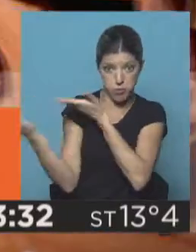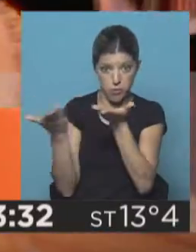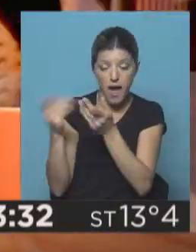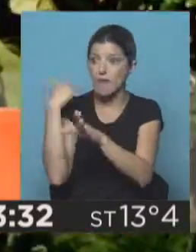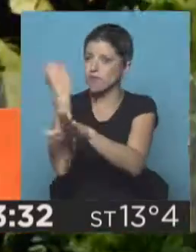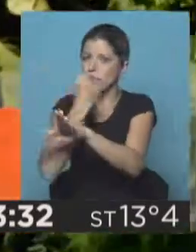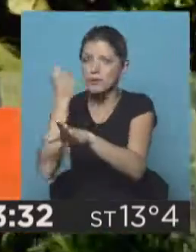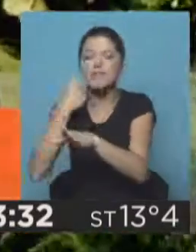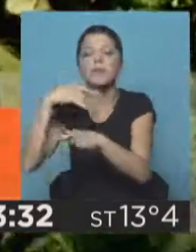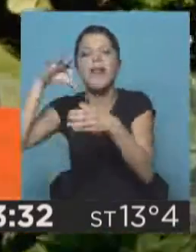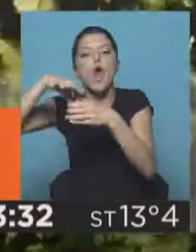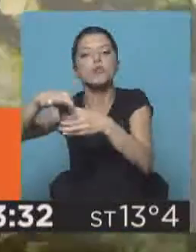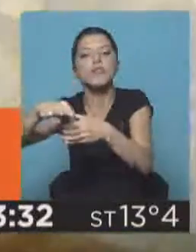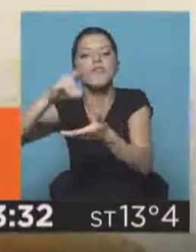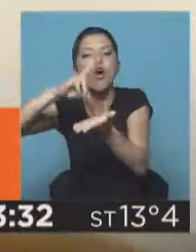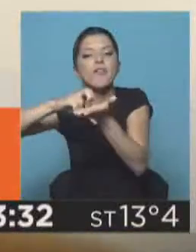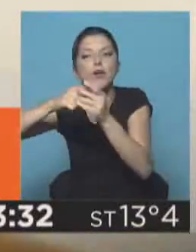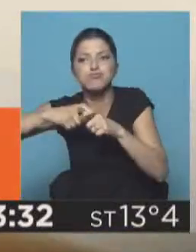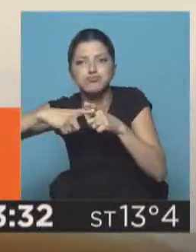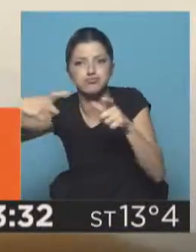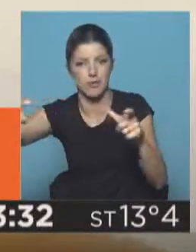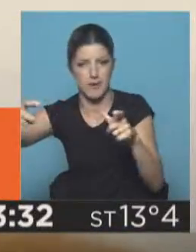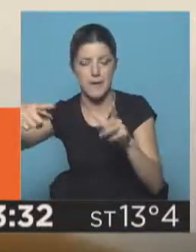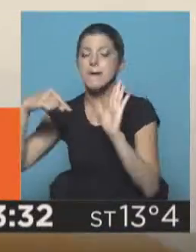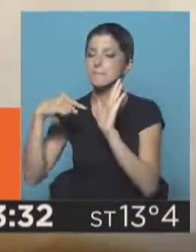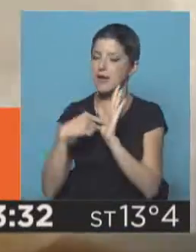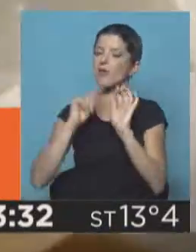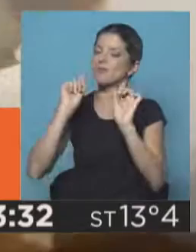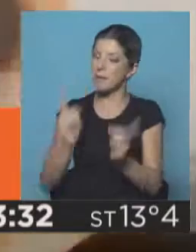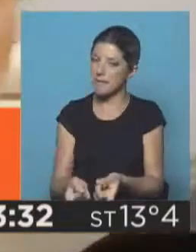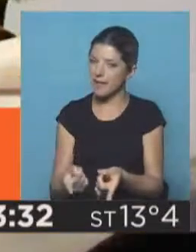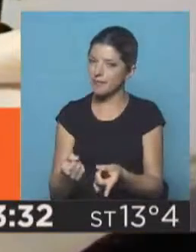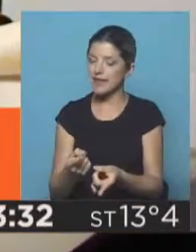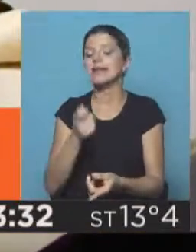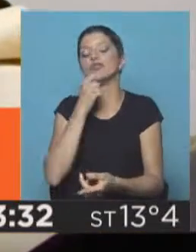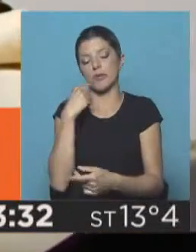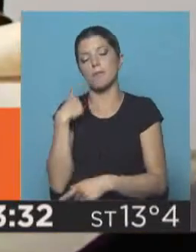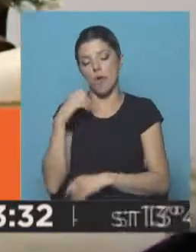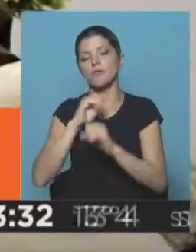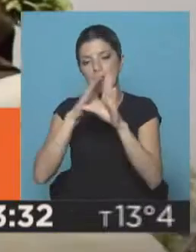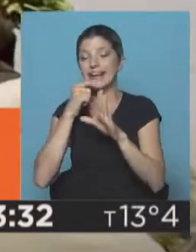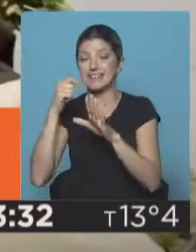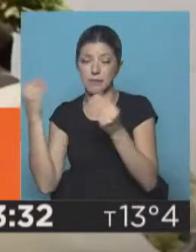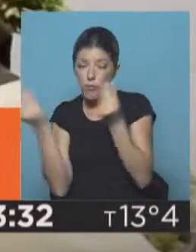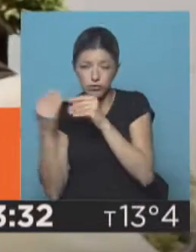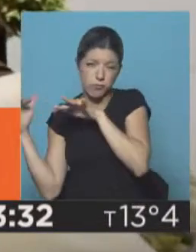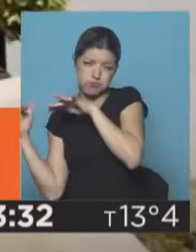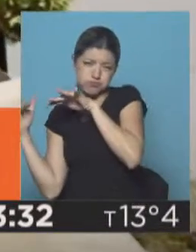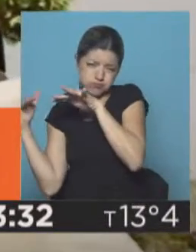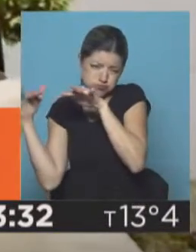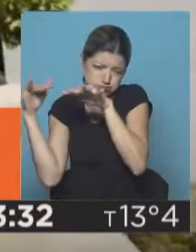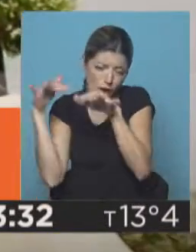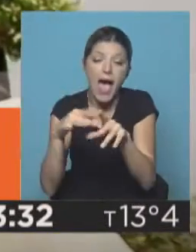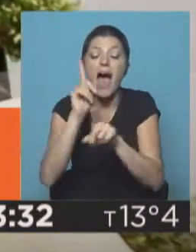el cultivo de arroz. Sin embargo, no se puede eludir que el arribo masivo de refugiados pueda desplazar a veces a